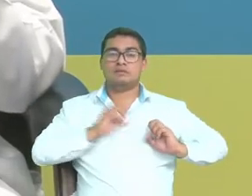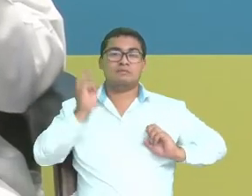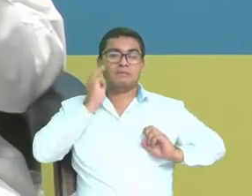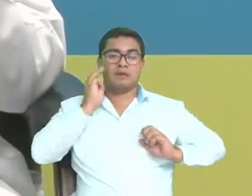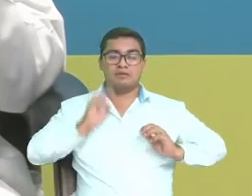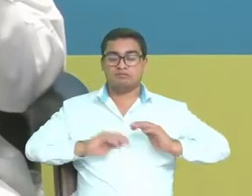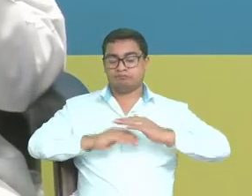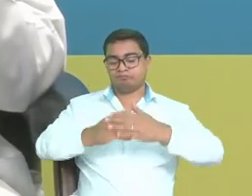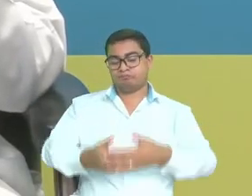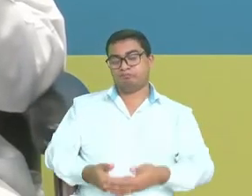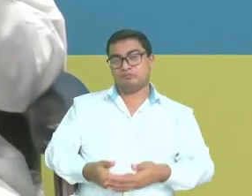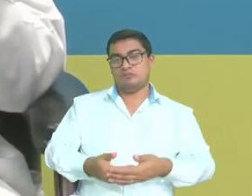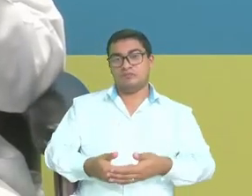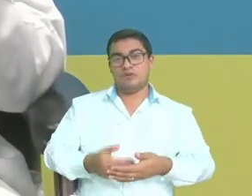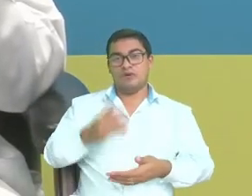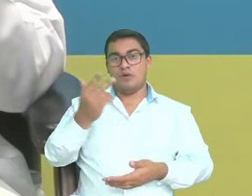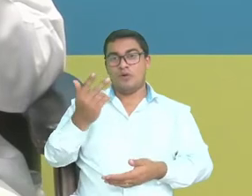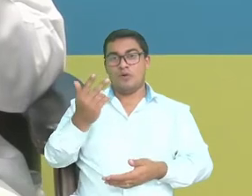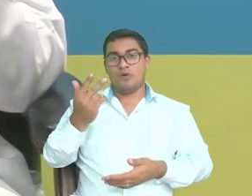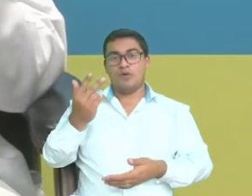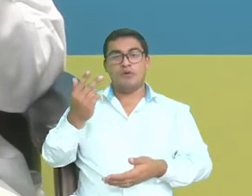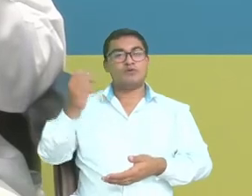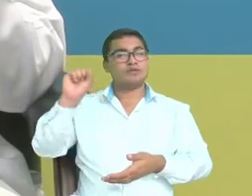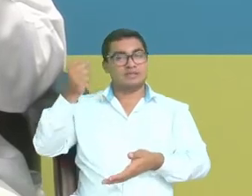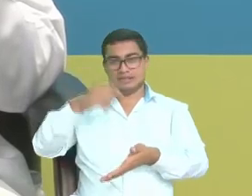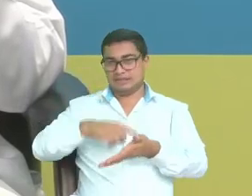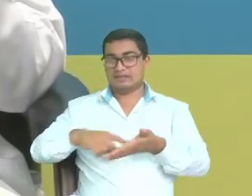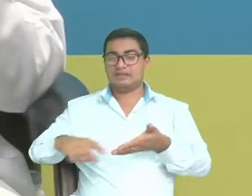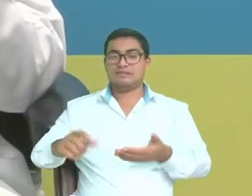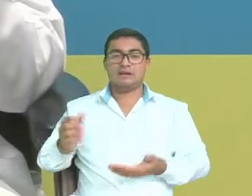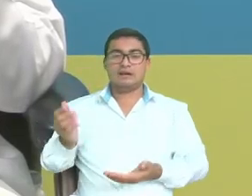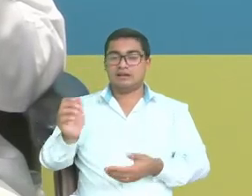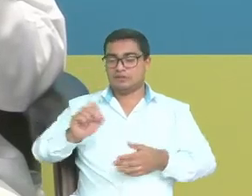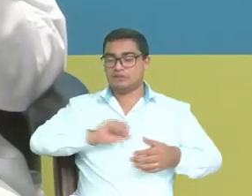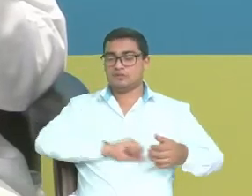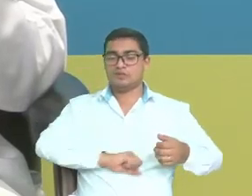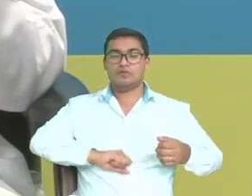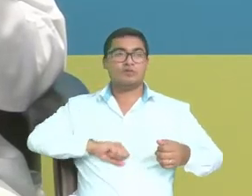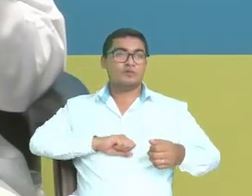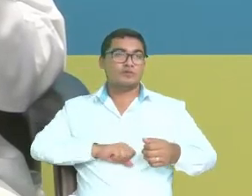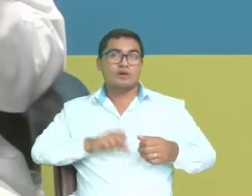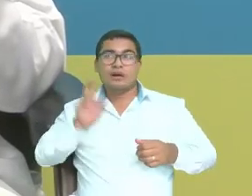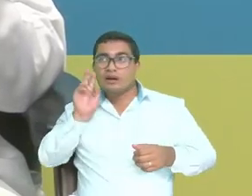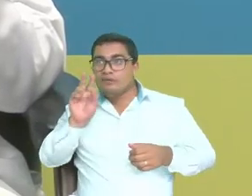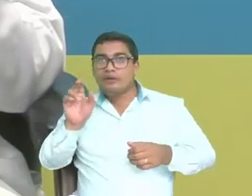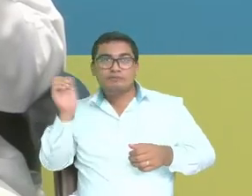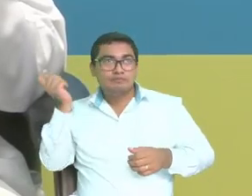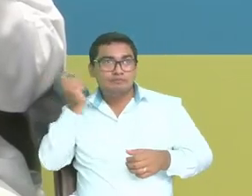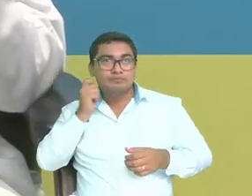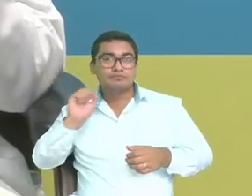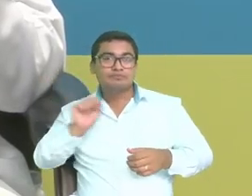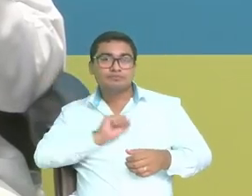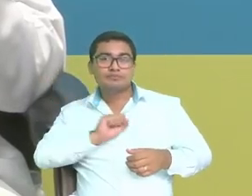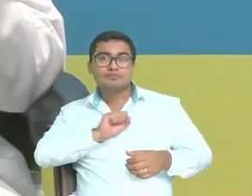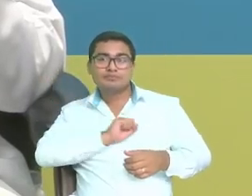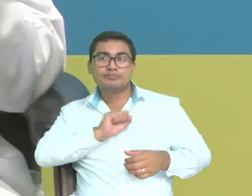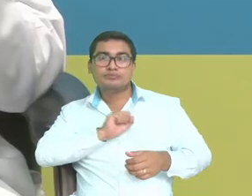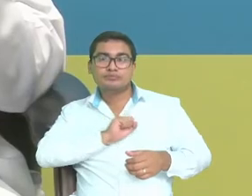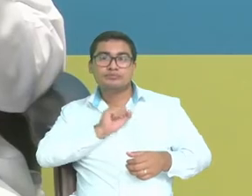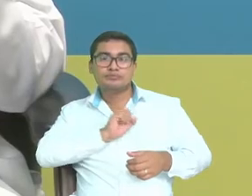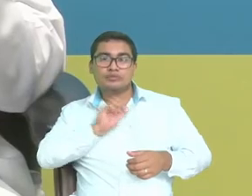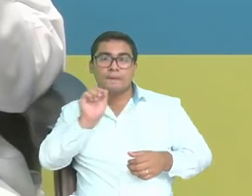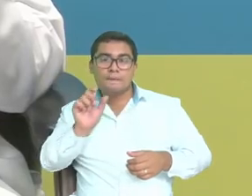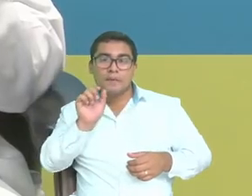8 semanas puede verse por ultrasonido el latido del corazón, ¿no? Es muy, muy pequeño, tic, tic, tic, tic,